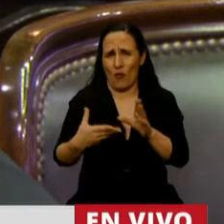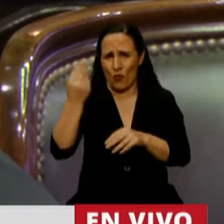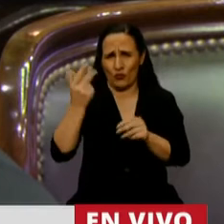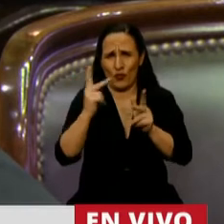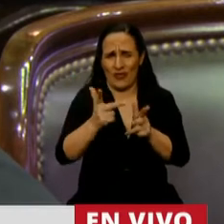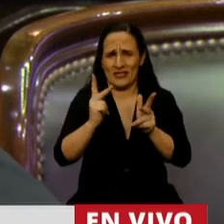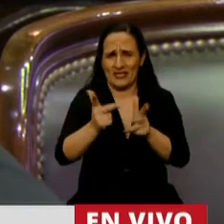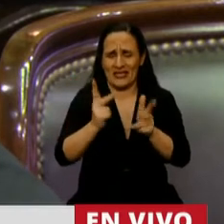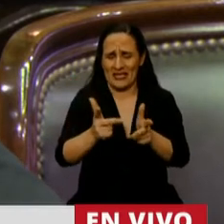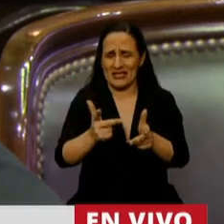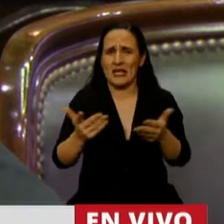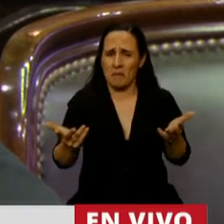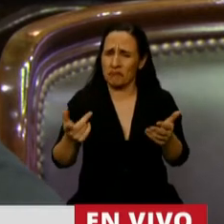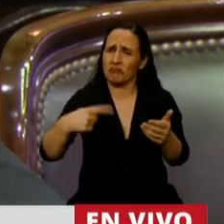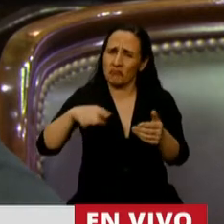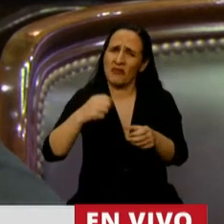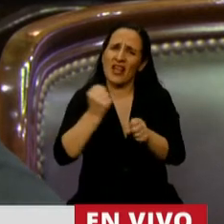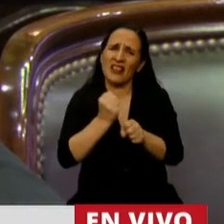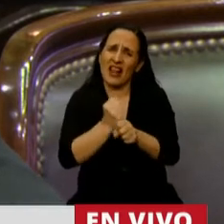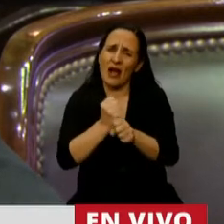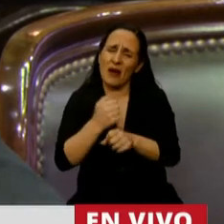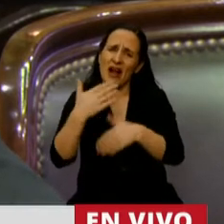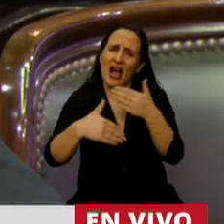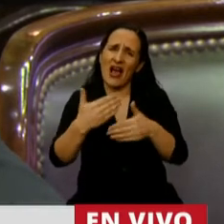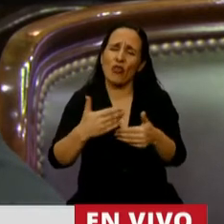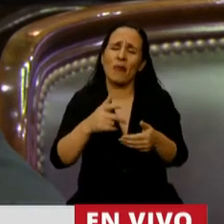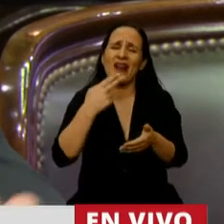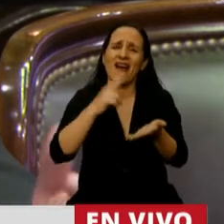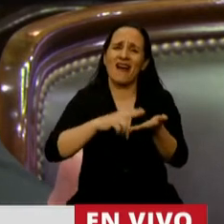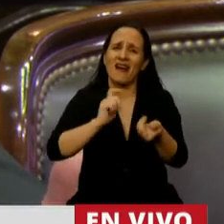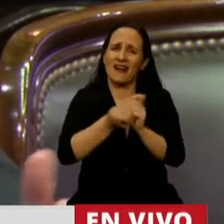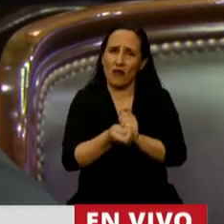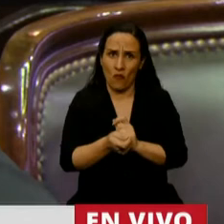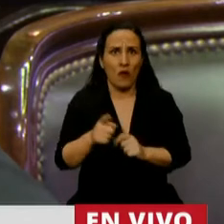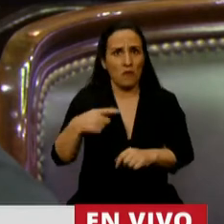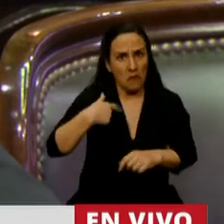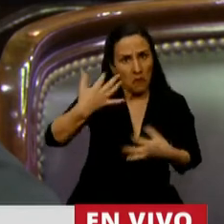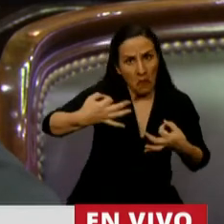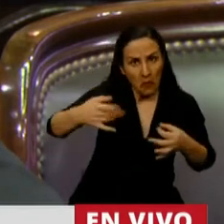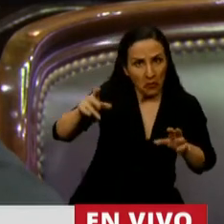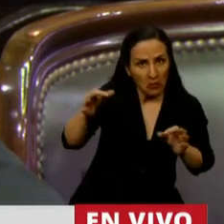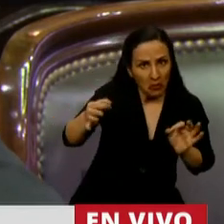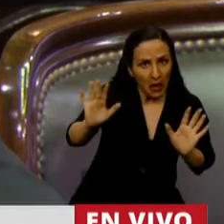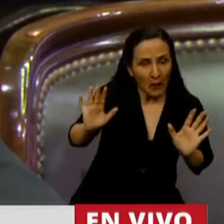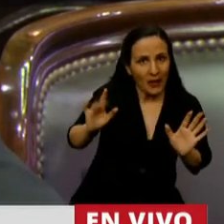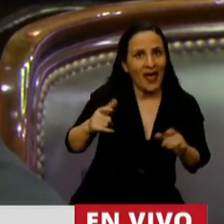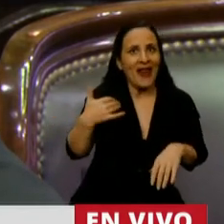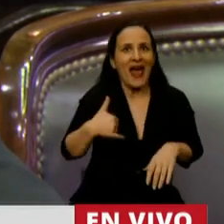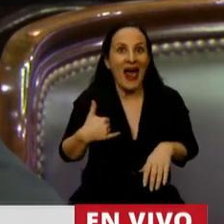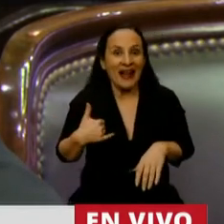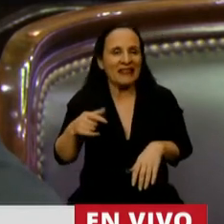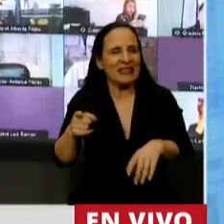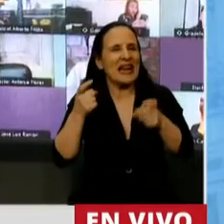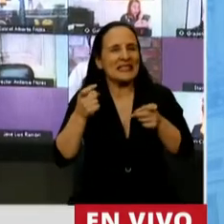oportunidades que están trabajando en una reforma tributaria. Nos parece bien. En la Argentina necesitamos un